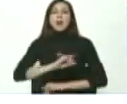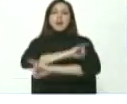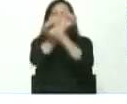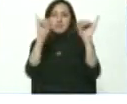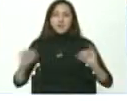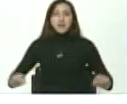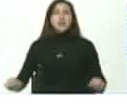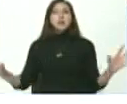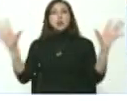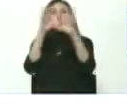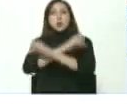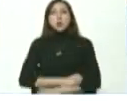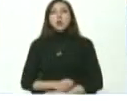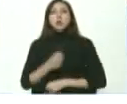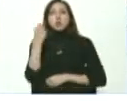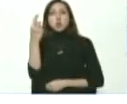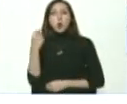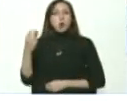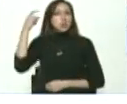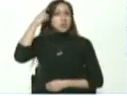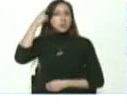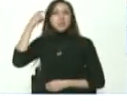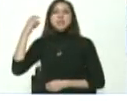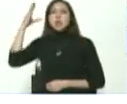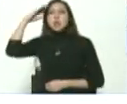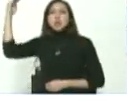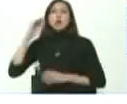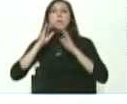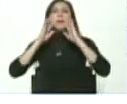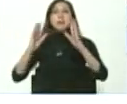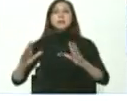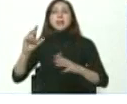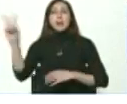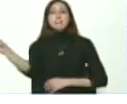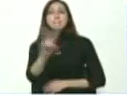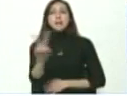del martes 11 de mayo. Que Dios bendiga a nuestra patria.